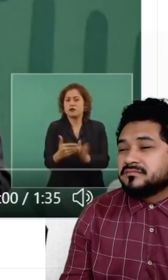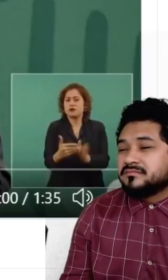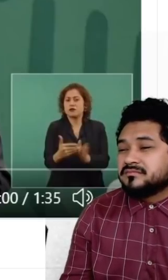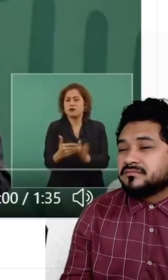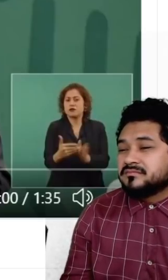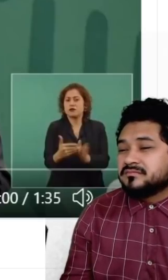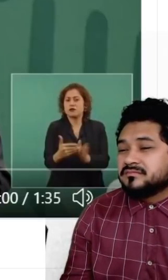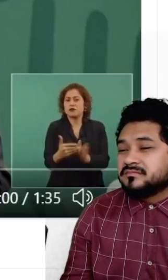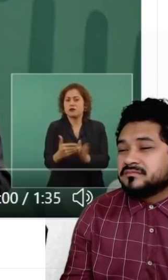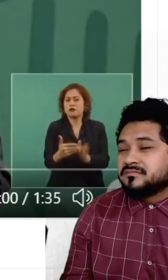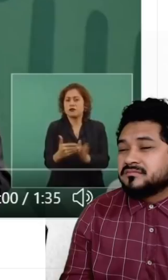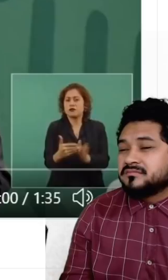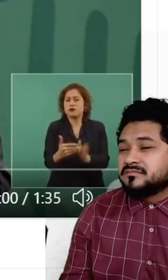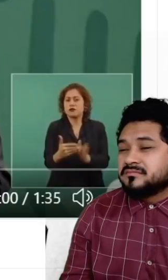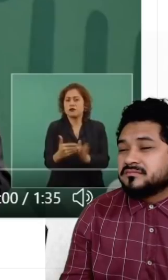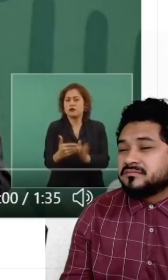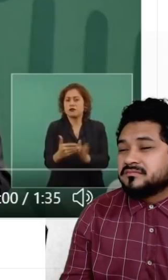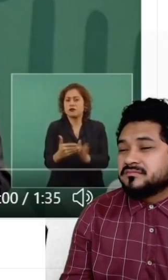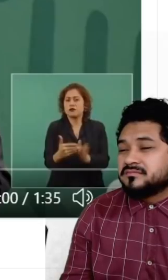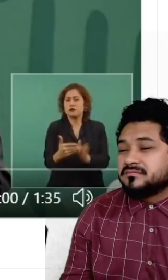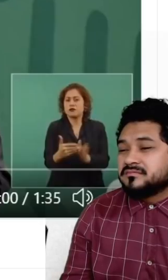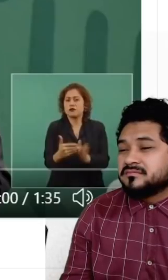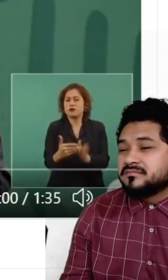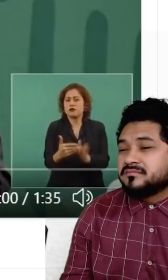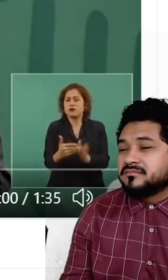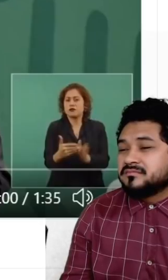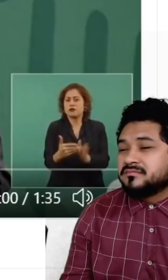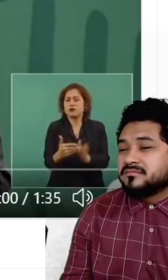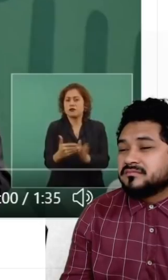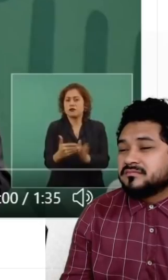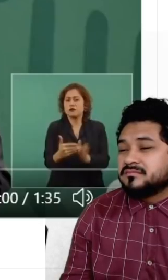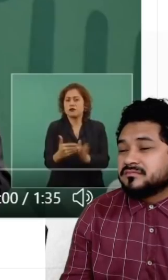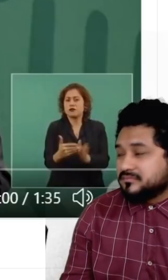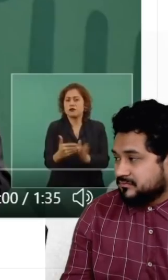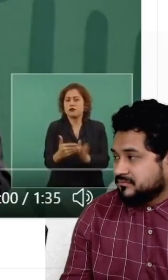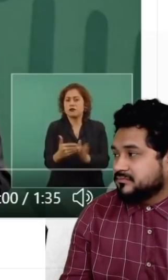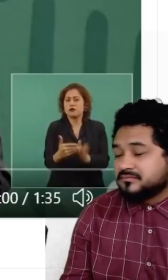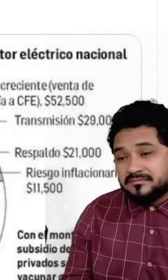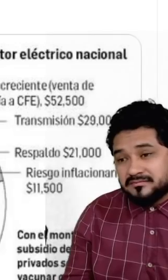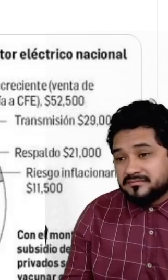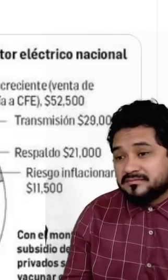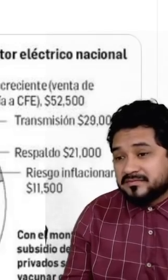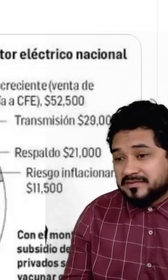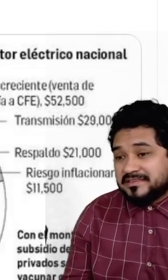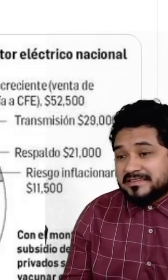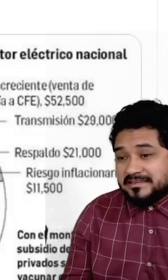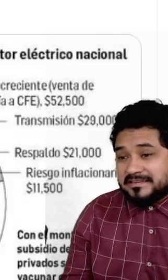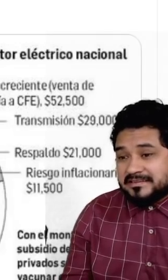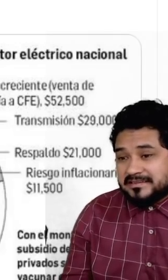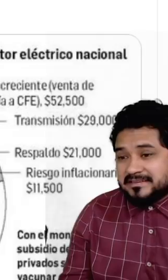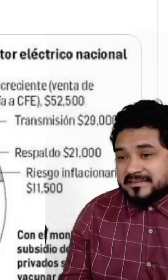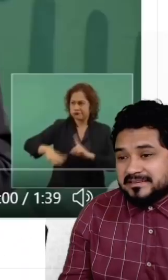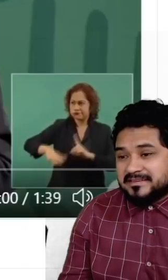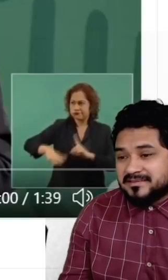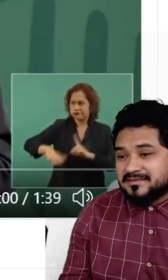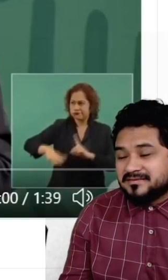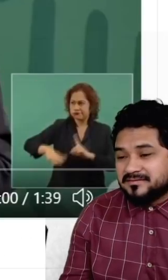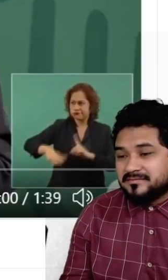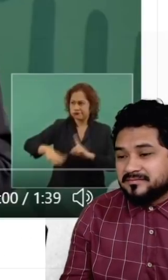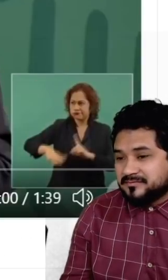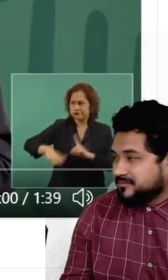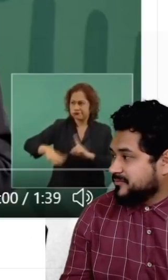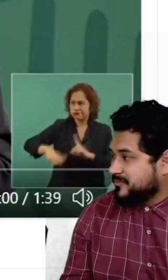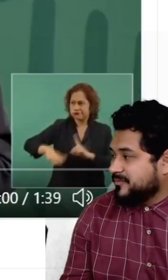CFE recibieron recursos de la banca de desarrollo, no invirtieron capital propio. Se juntaron dos machuchones,